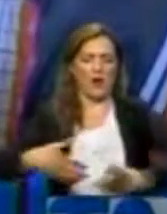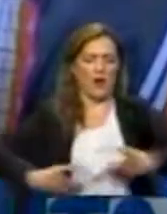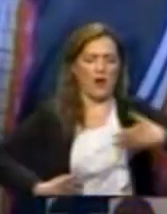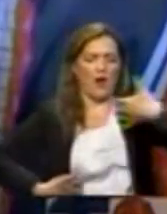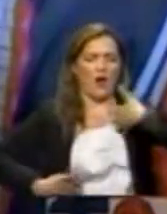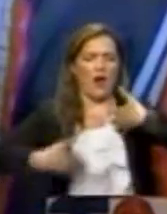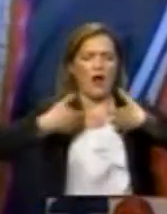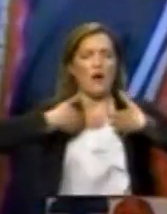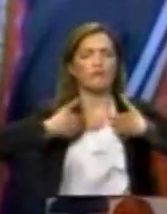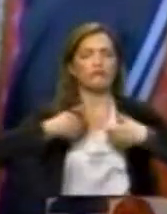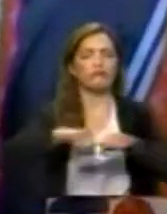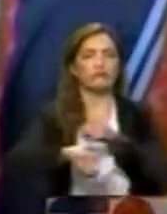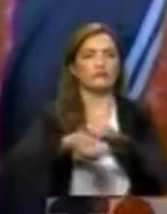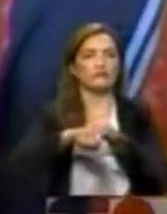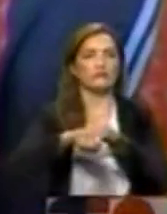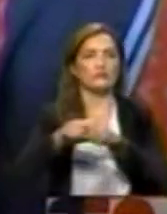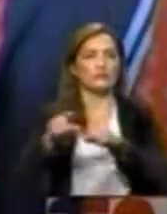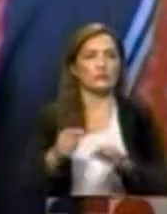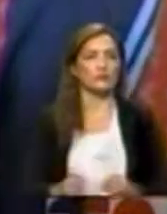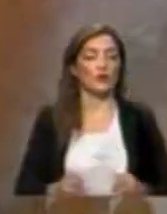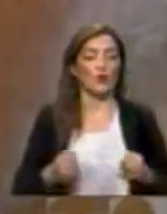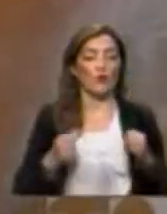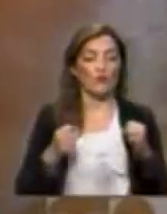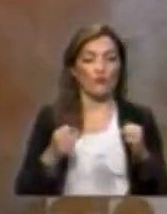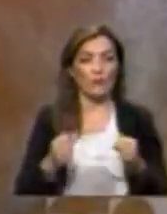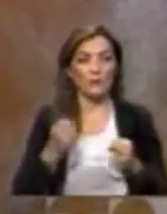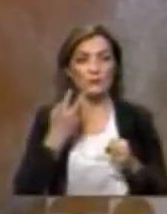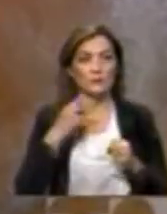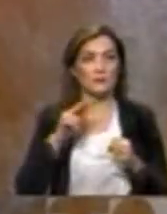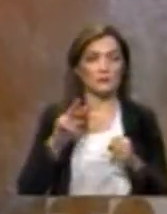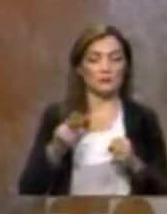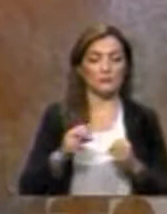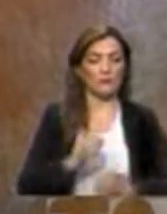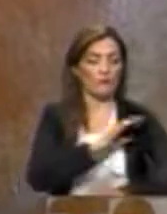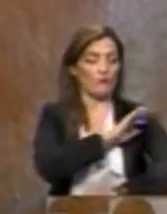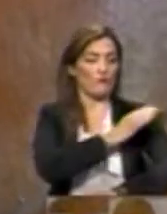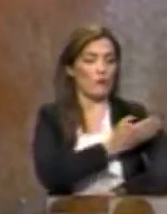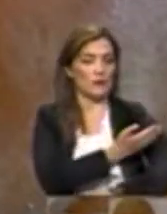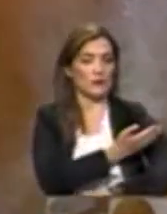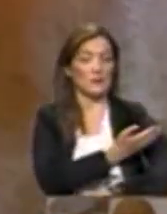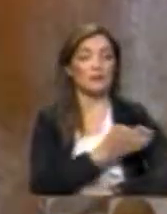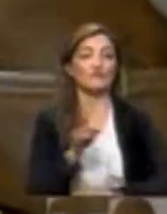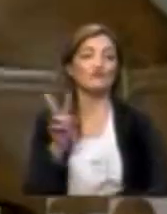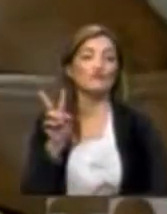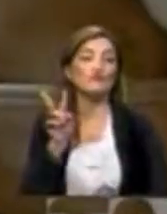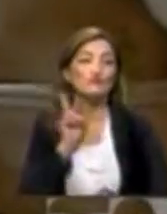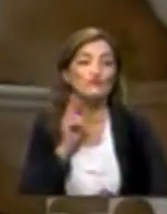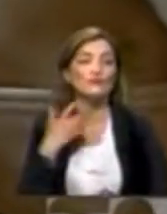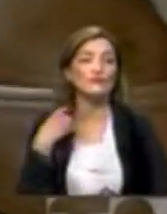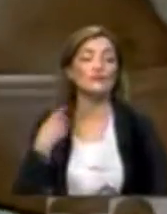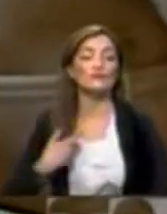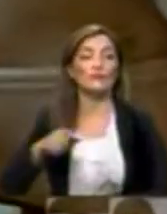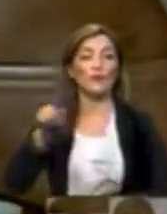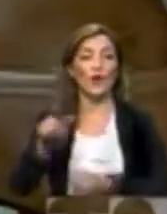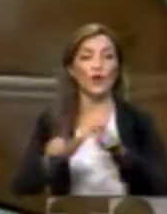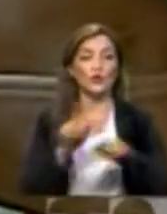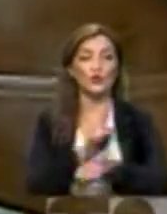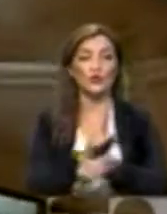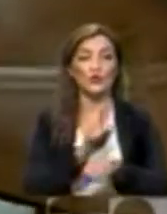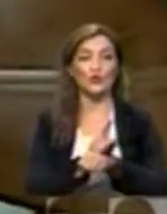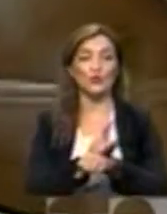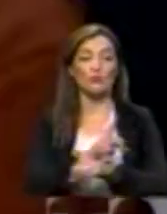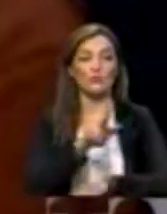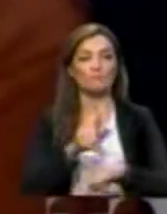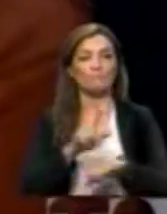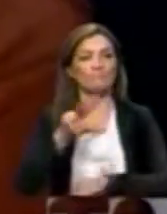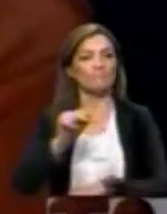cuerpo. Aunque se lo ve fuerte anímicamente por ratos, se le quiebra la voz cuando dice que fue víctima de una negligencia que trastocó su vida,